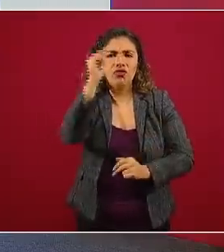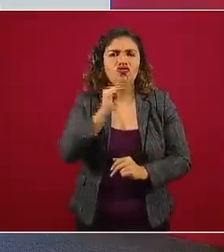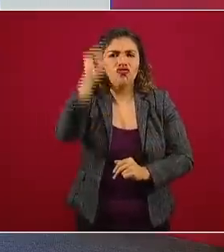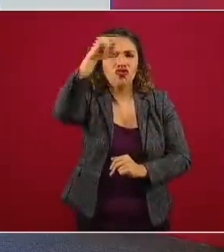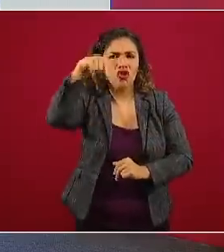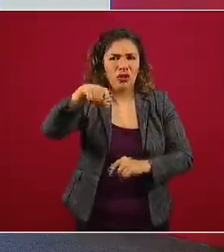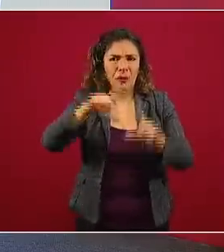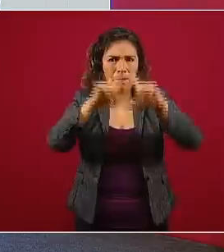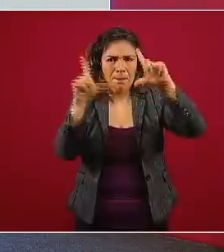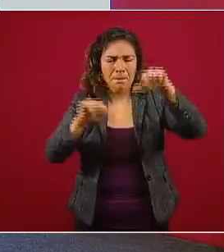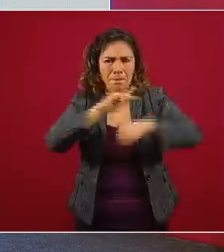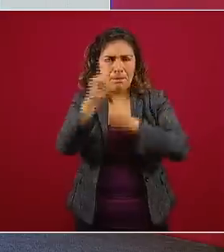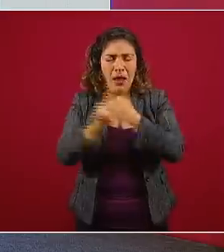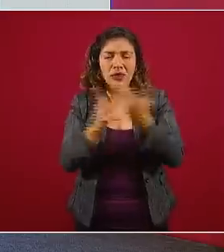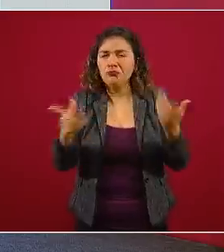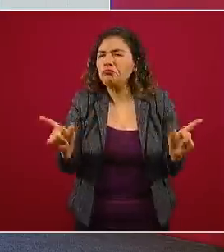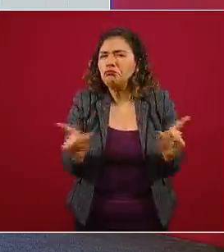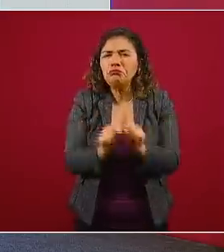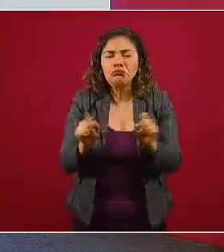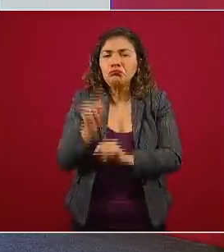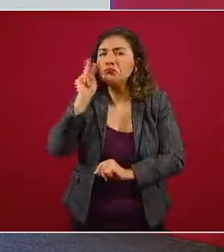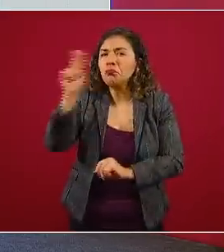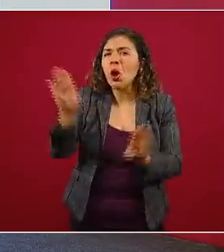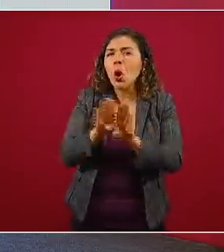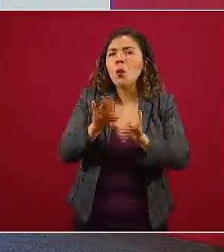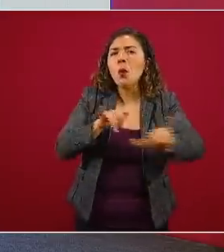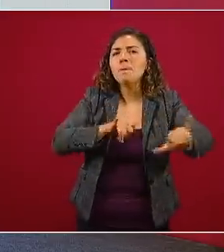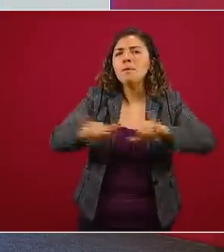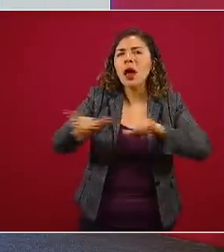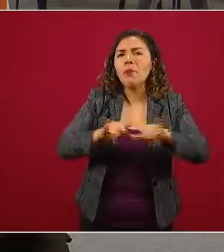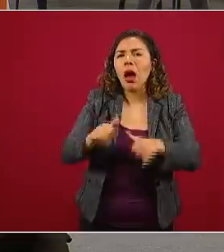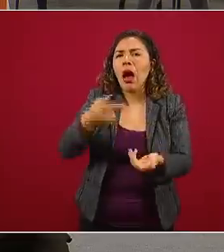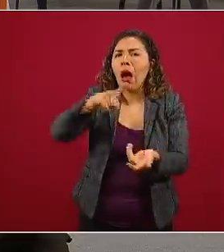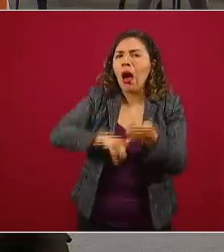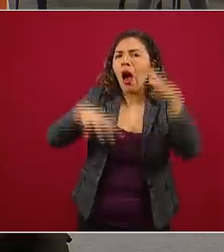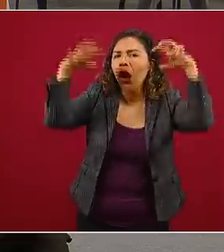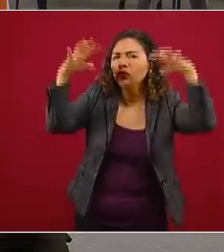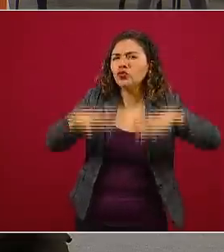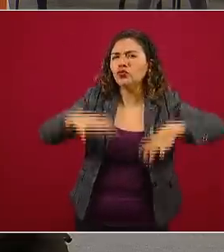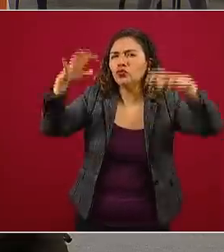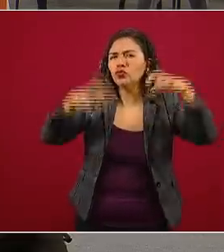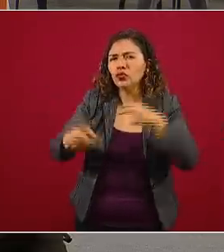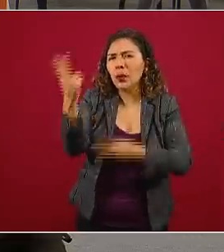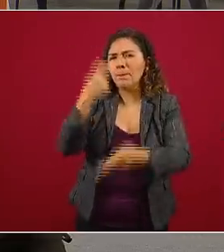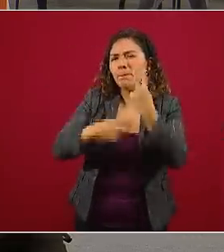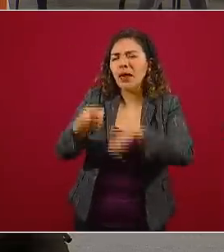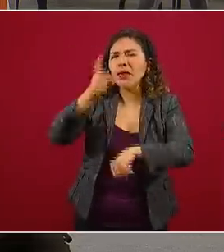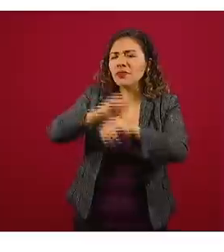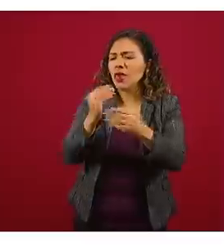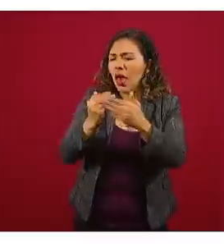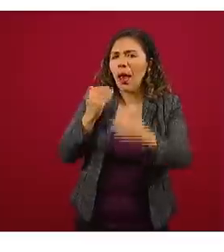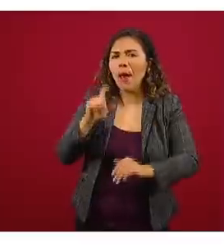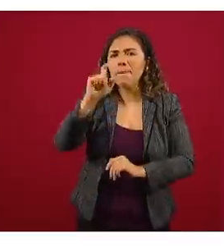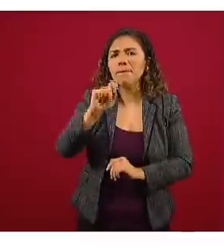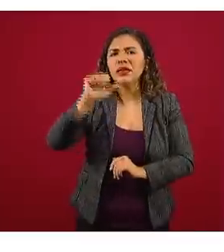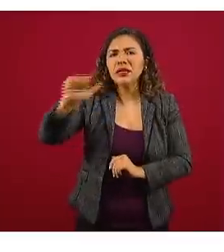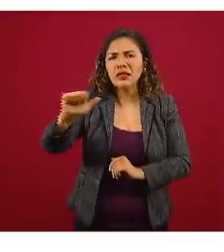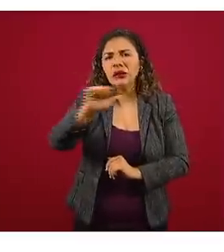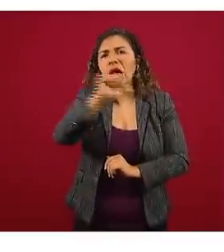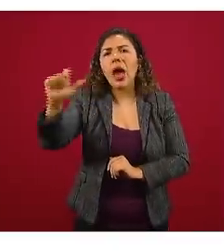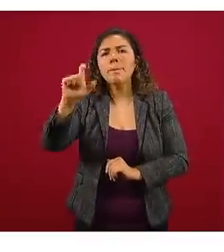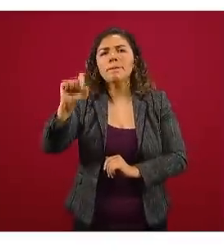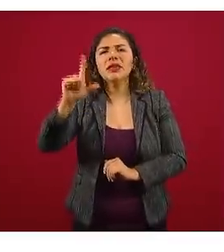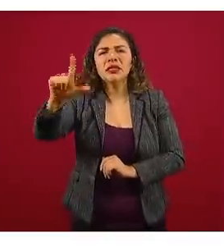de nuestro país brevemente este es un mapa de la precipitación pluvial del día 26 de julio al 27